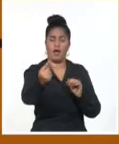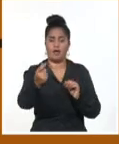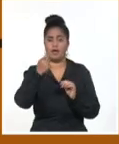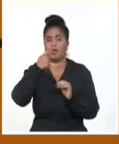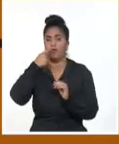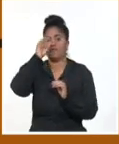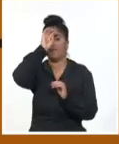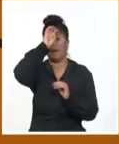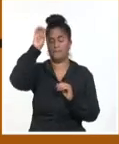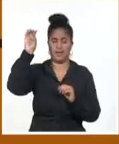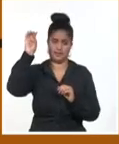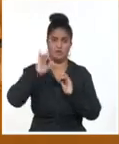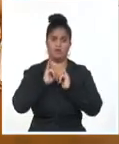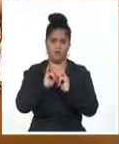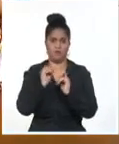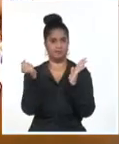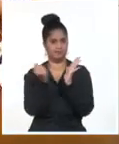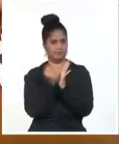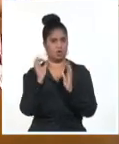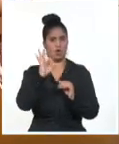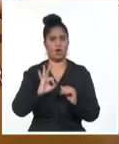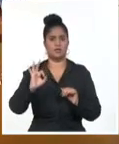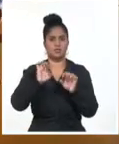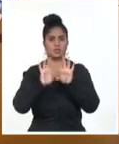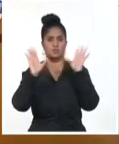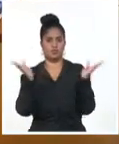miramos estos datos, escasez y